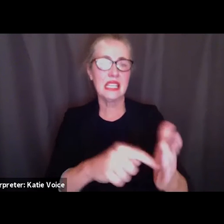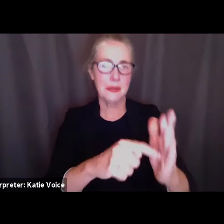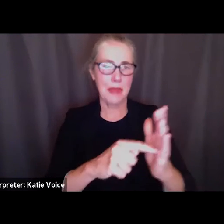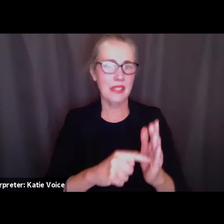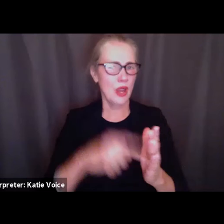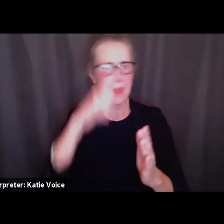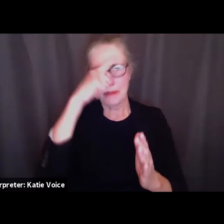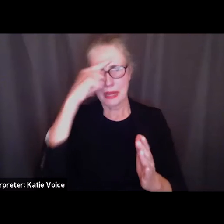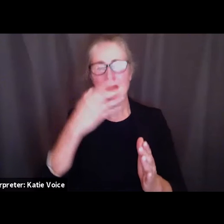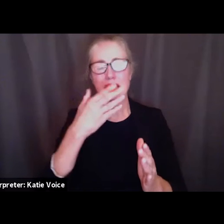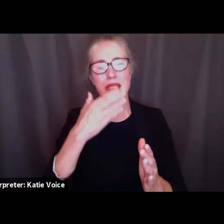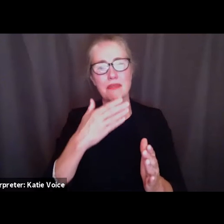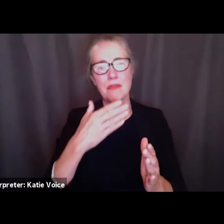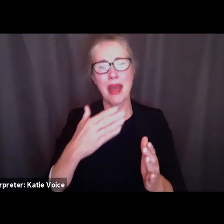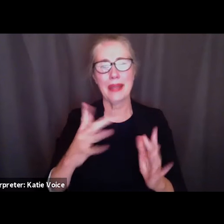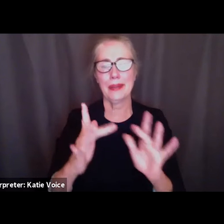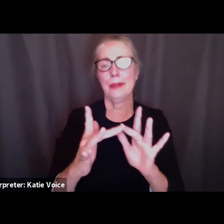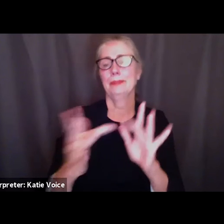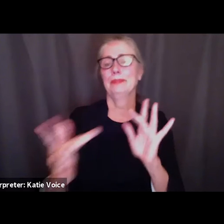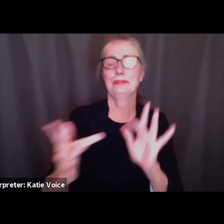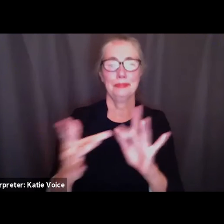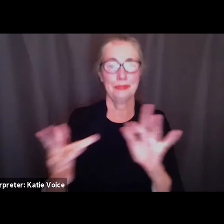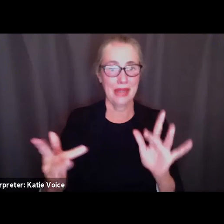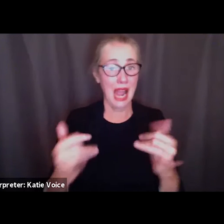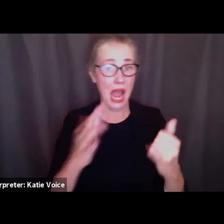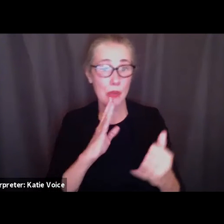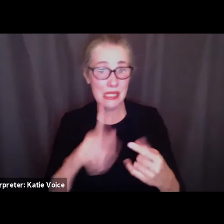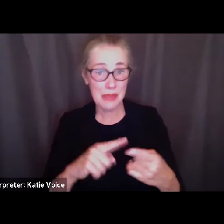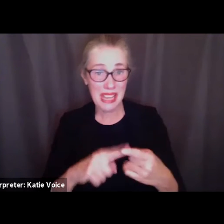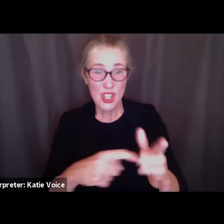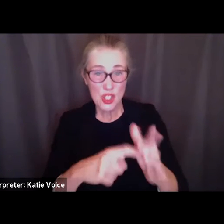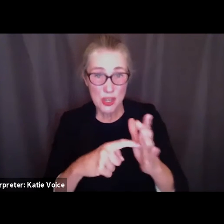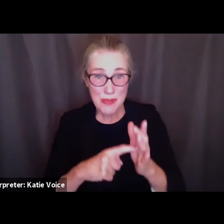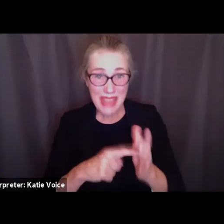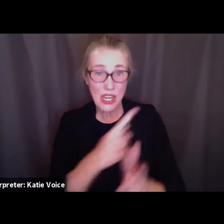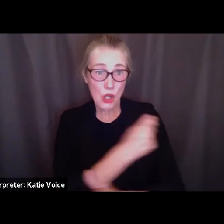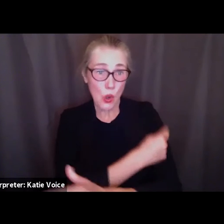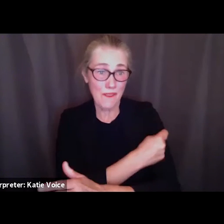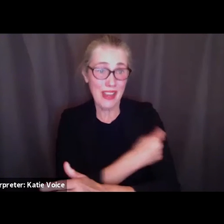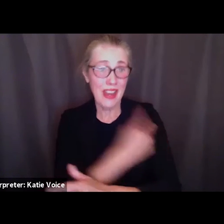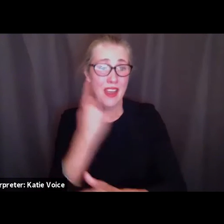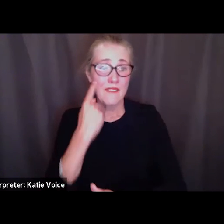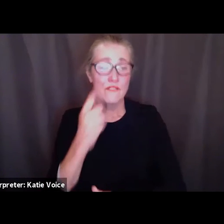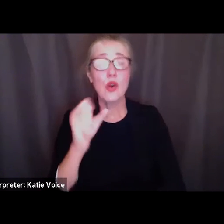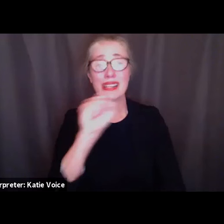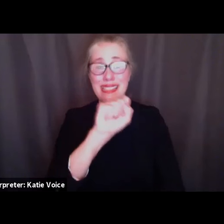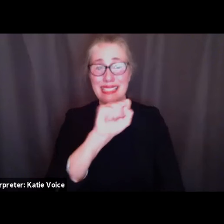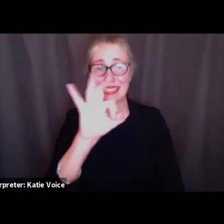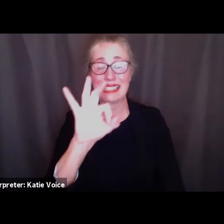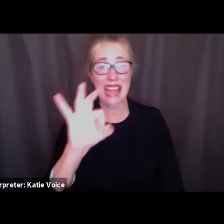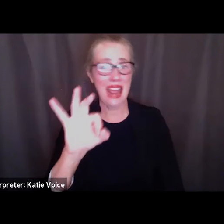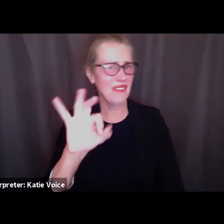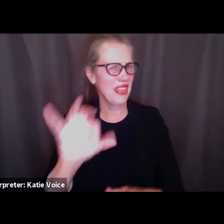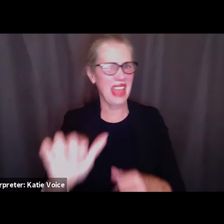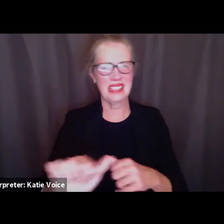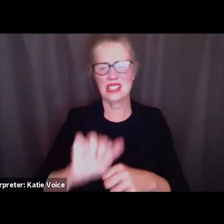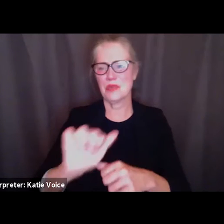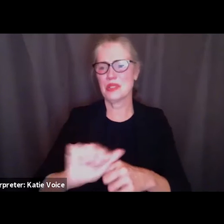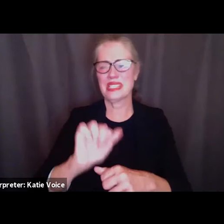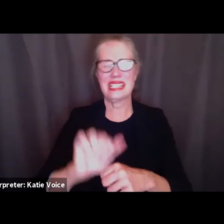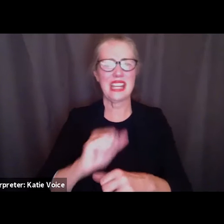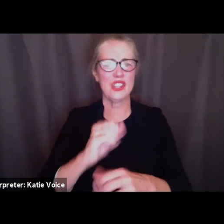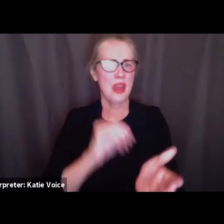conexión y de eso quiero hablar hoy. El exigir la vacunación para el personal es exigir